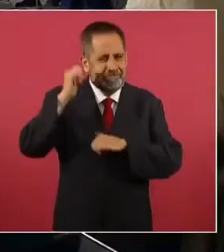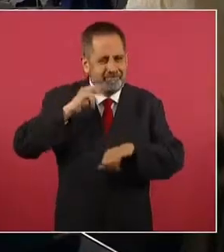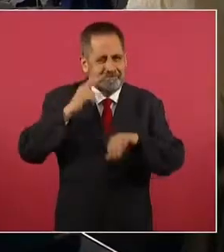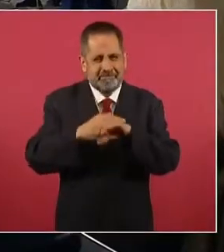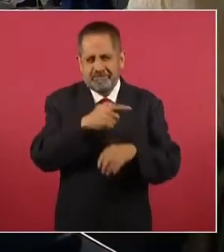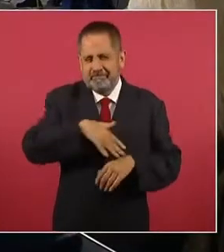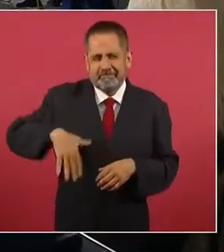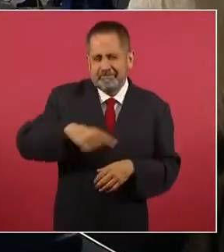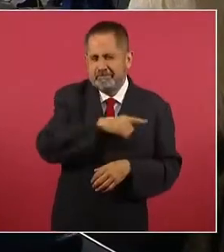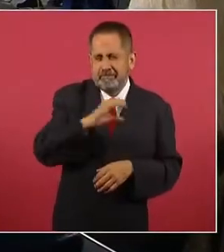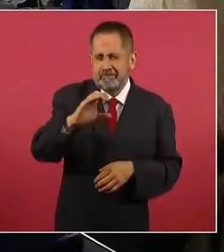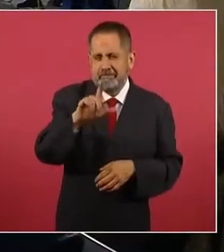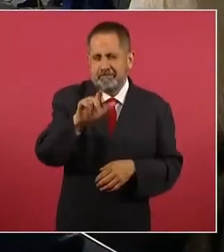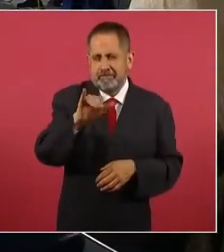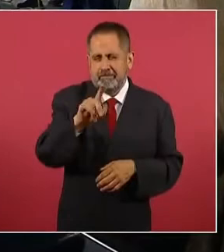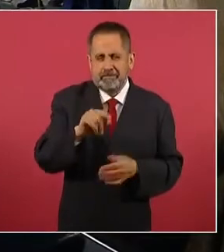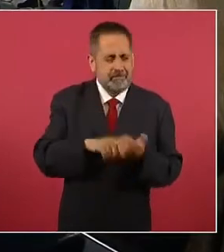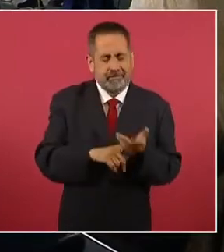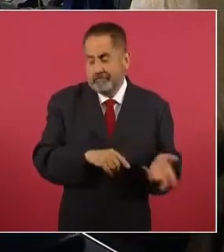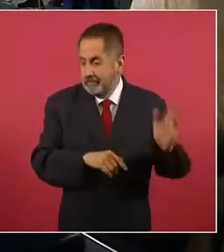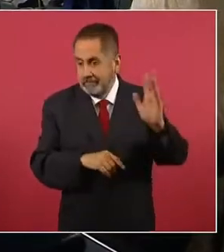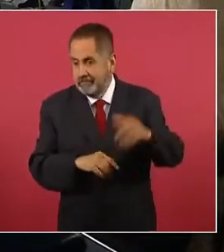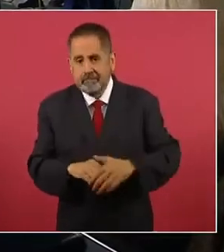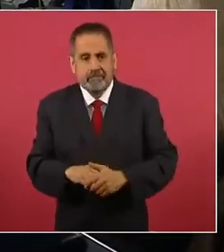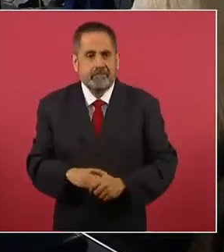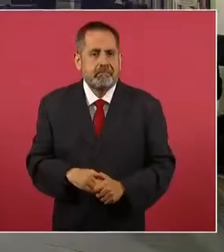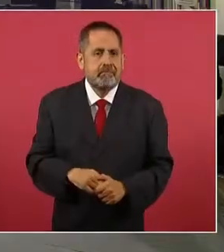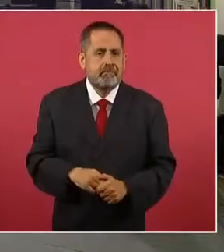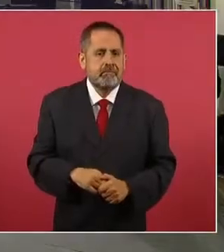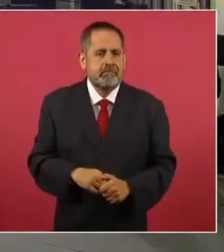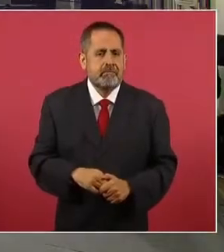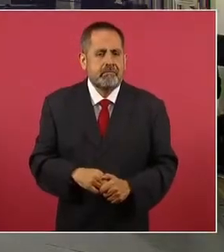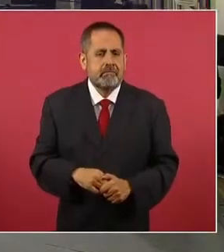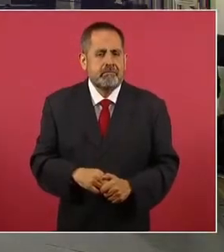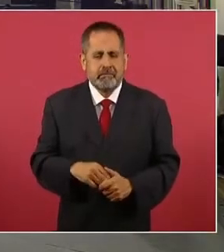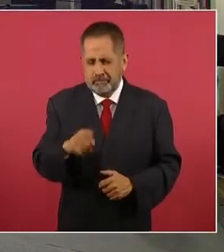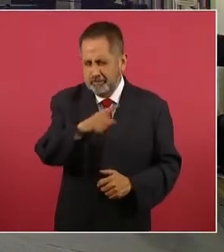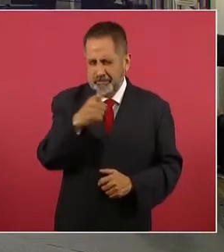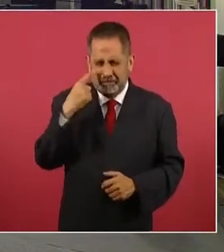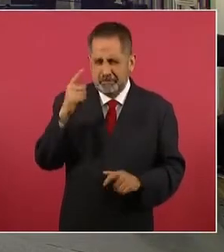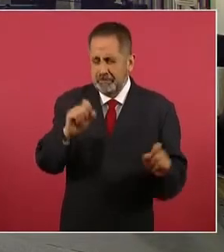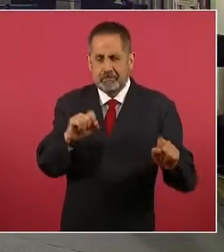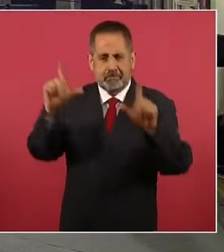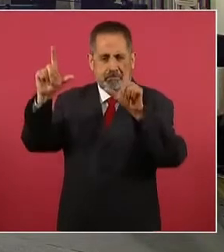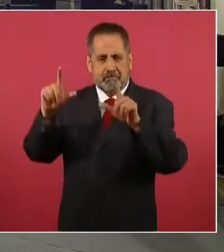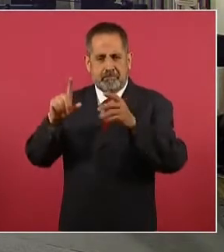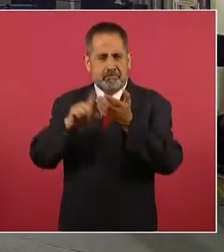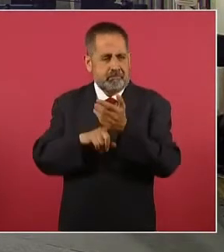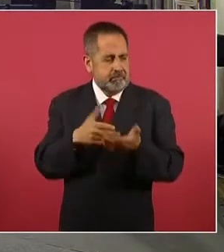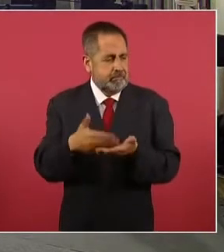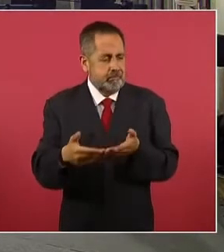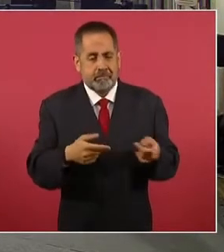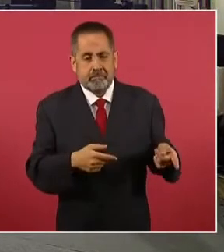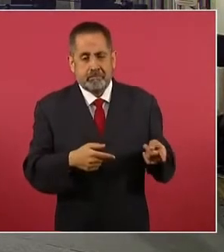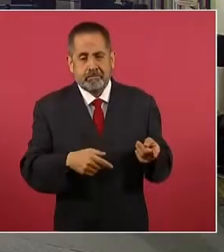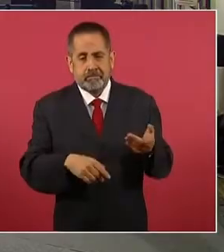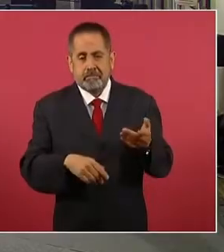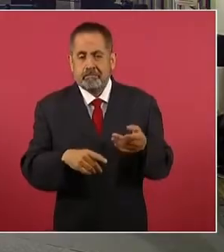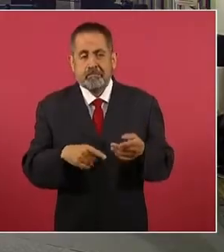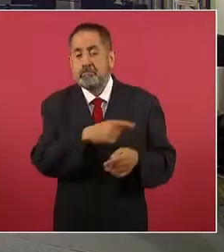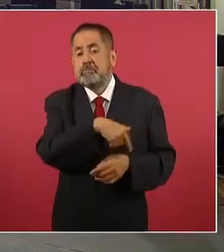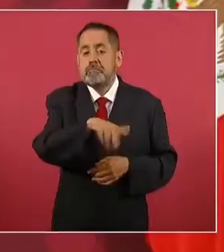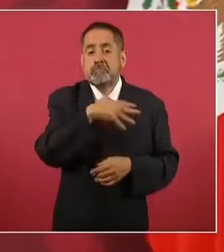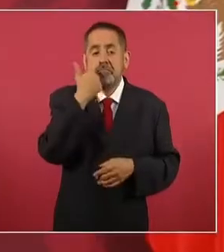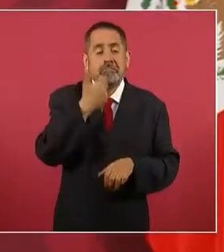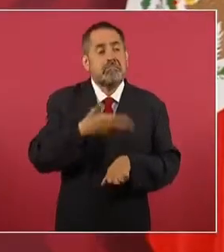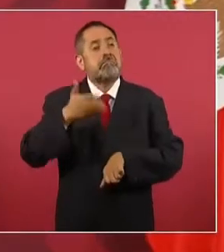estos. ¿Por qué no pones los que están ahora queriendo que nos castiguen